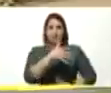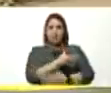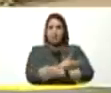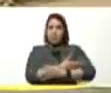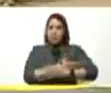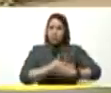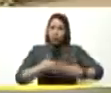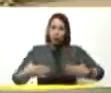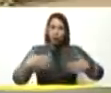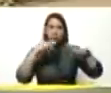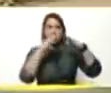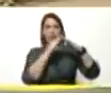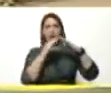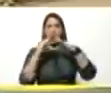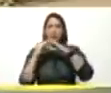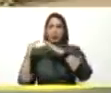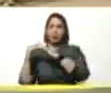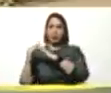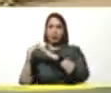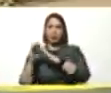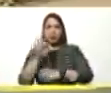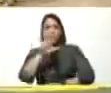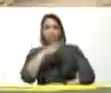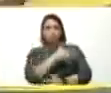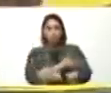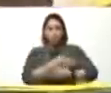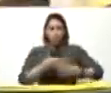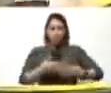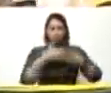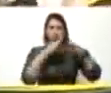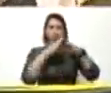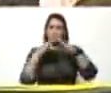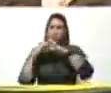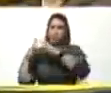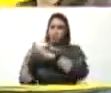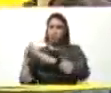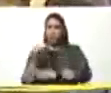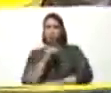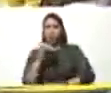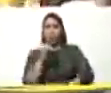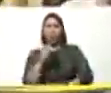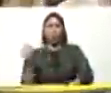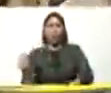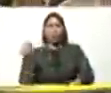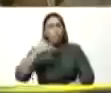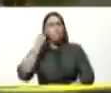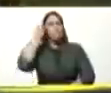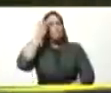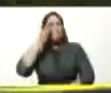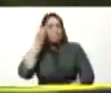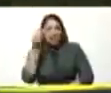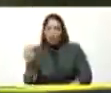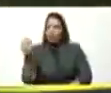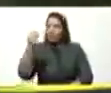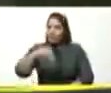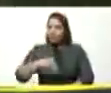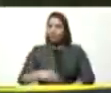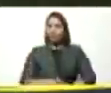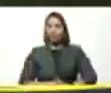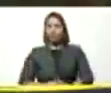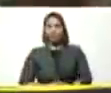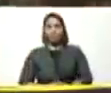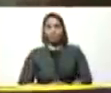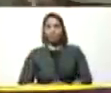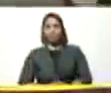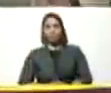5 millones de viviendas, 5 millones de hogares o más, creo que va a ser más por